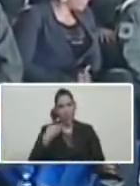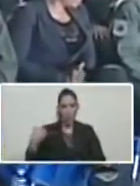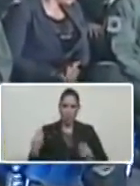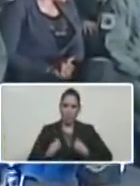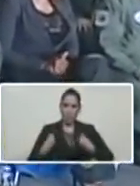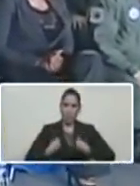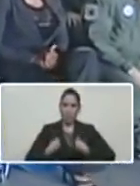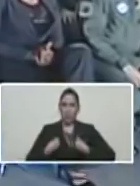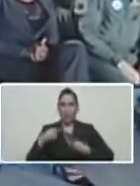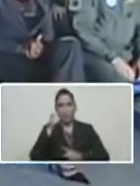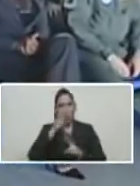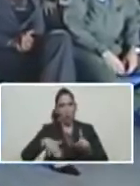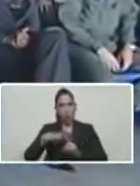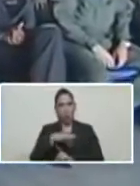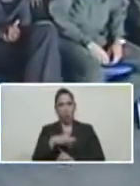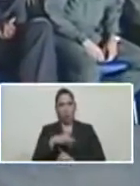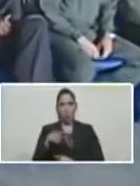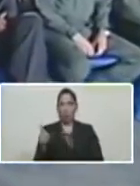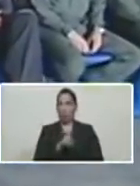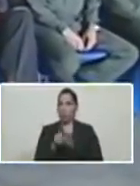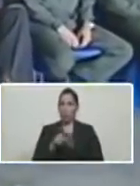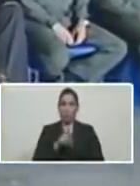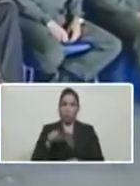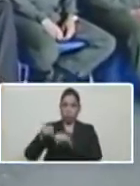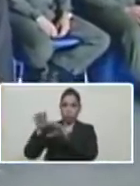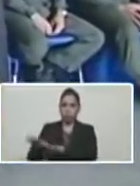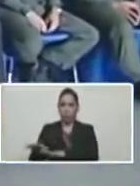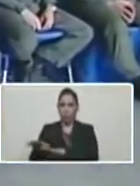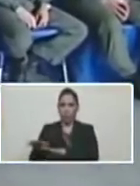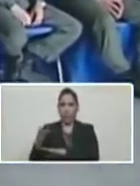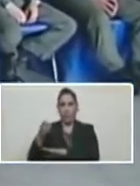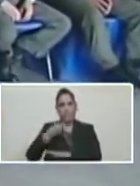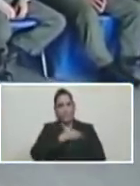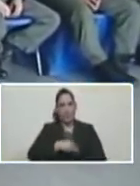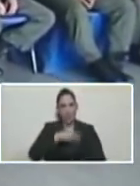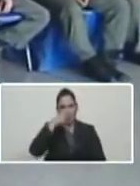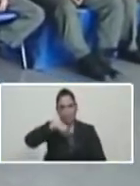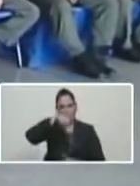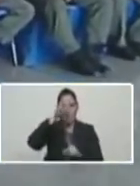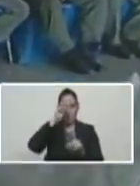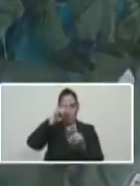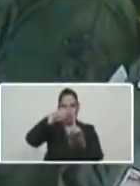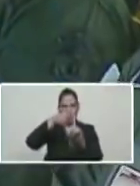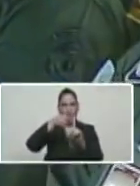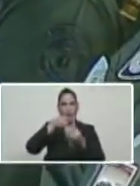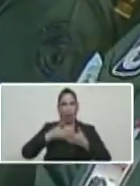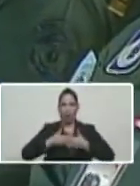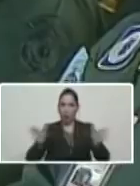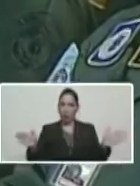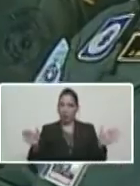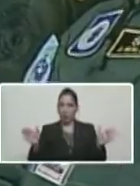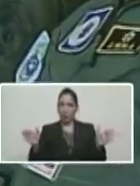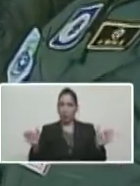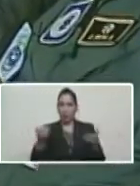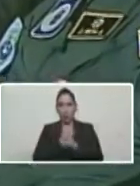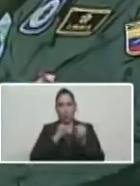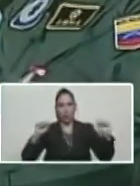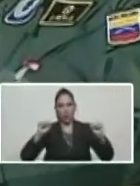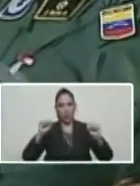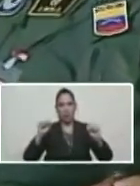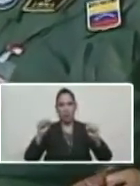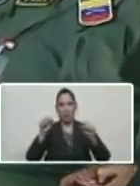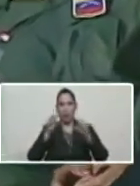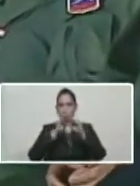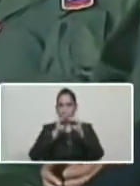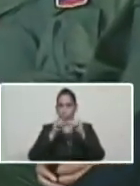del pueblo, pero no descuida su misión principal: garantizar la soberanía del espacio aéreo ultraterrestre y suprayacente.